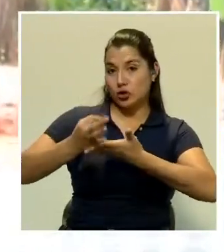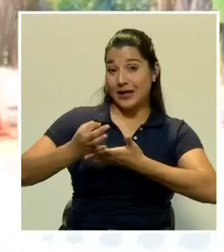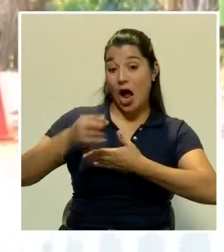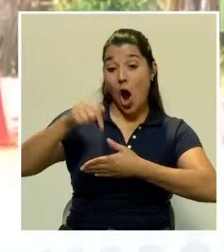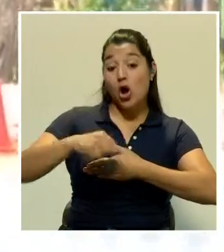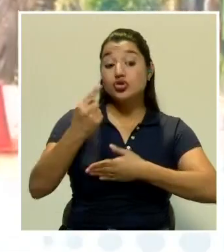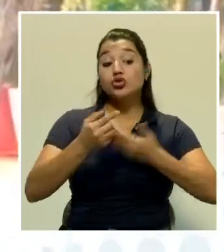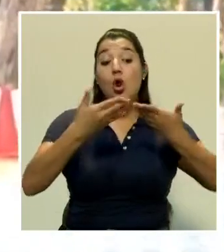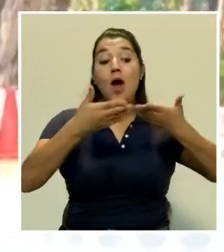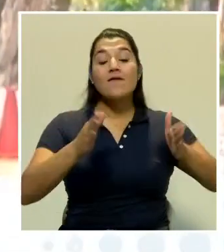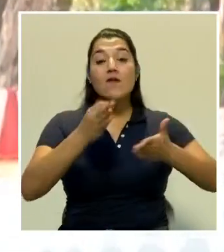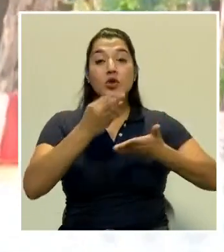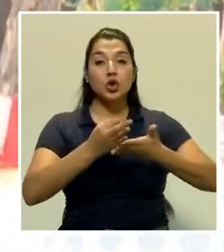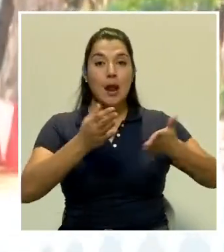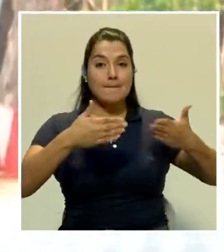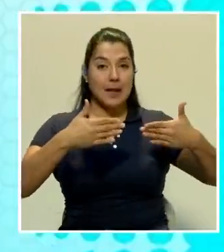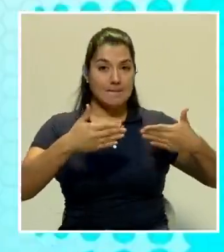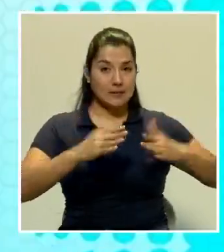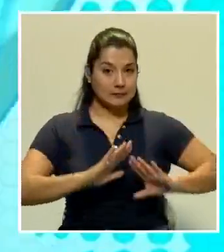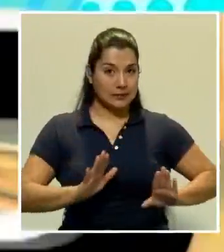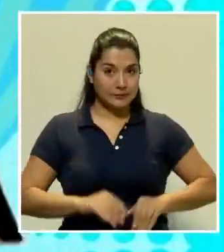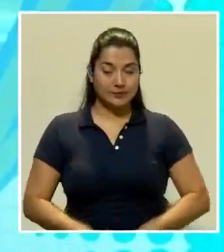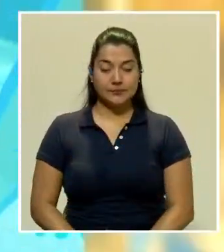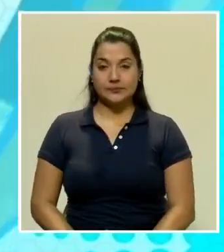apertura de fronteras por Panamá.